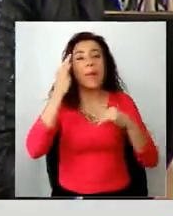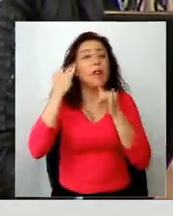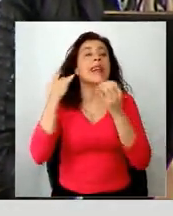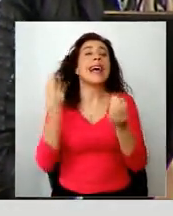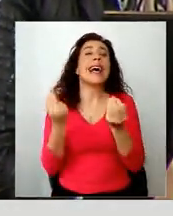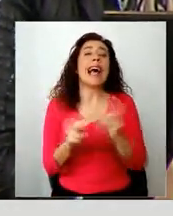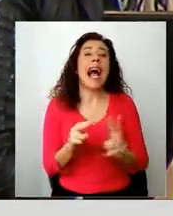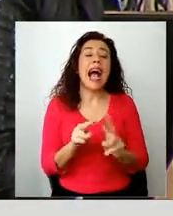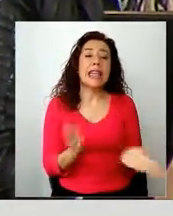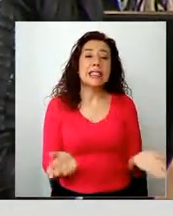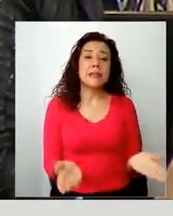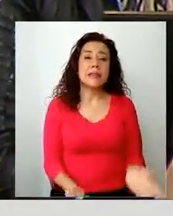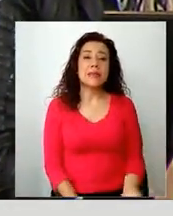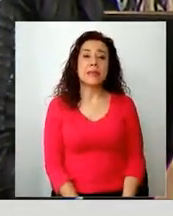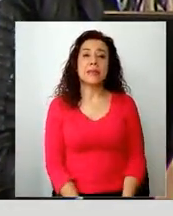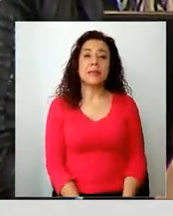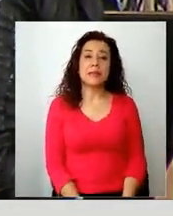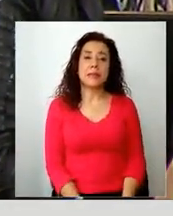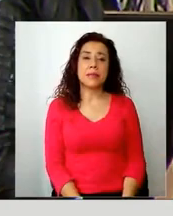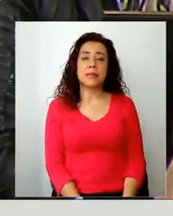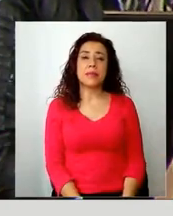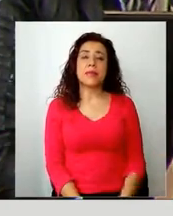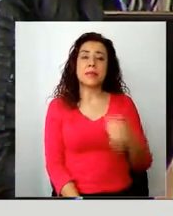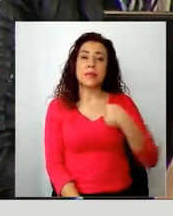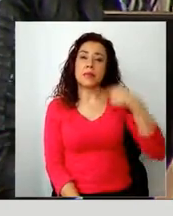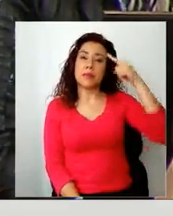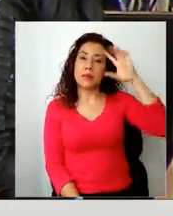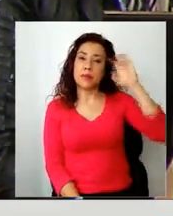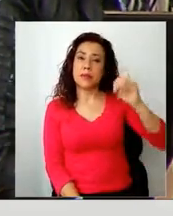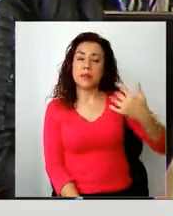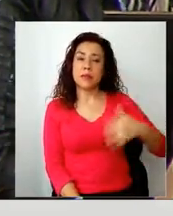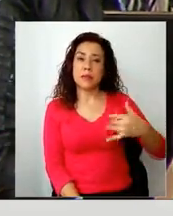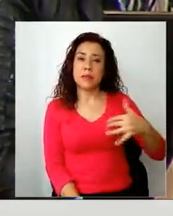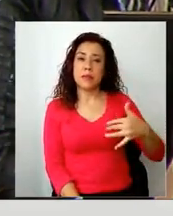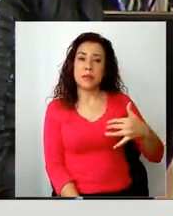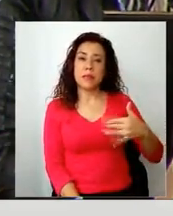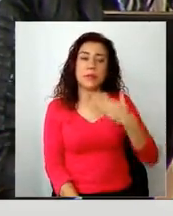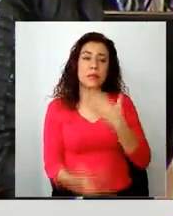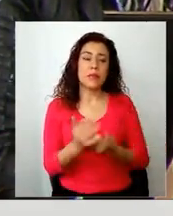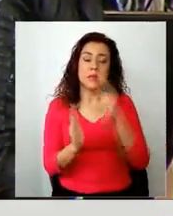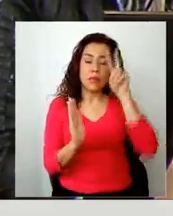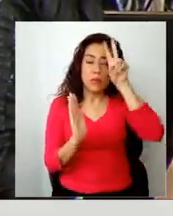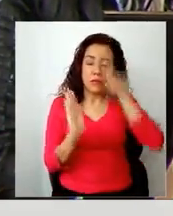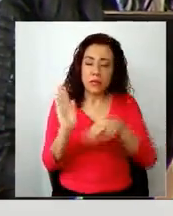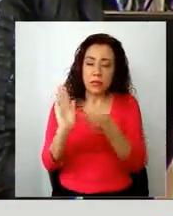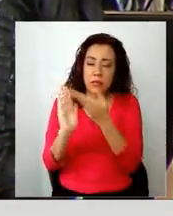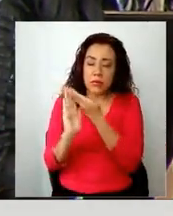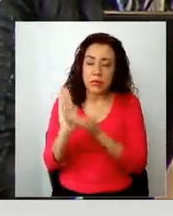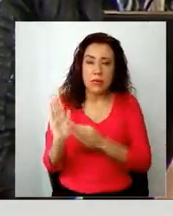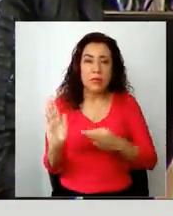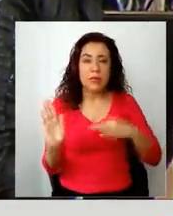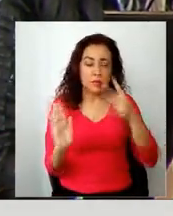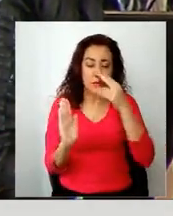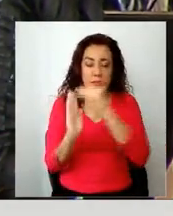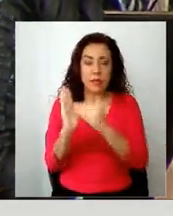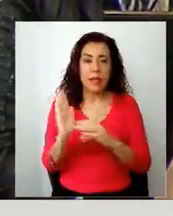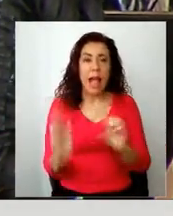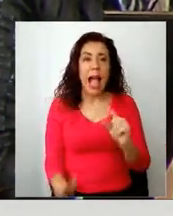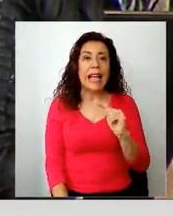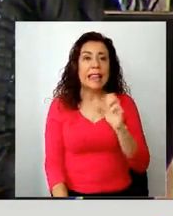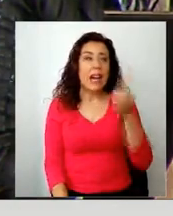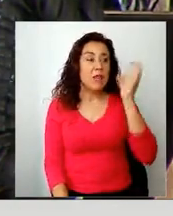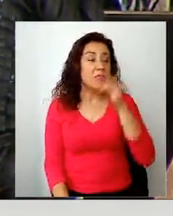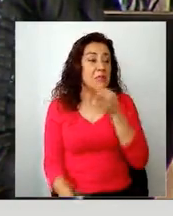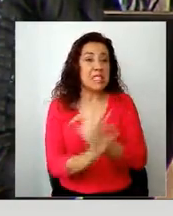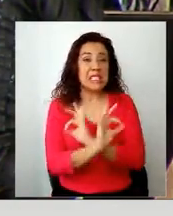intermedio presidente creo que es importante ya que al entrar a las páginas del ministerio y Buscar las actas de las reuniones no hay nada dice página